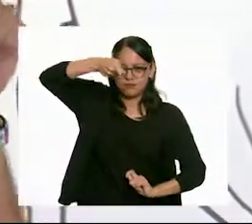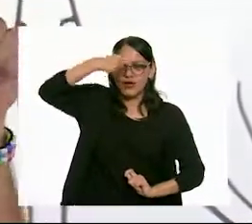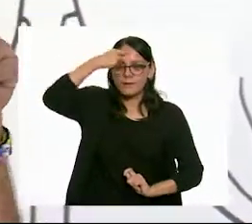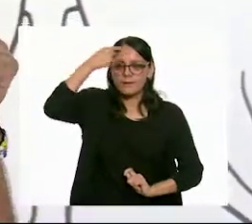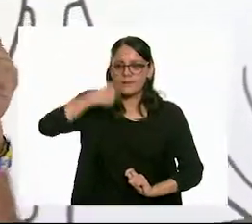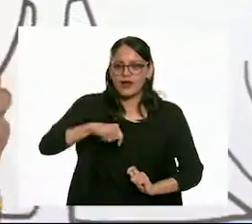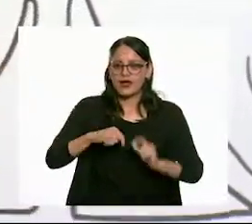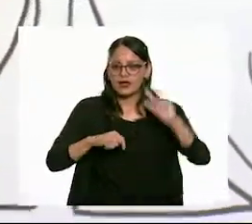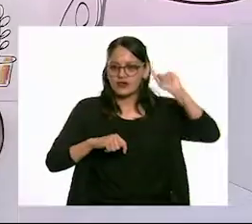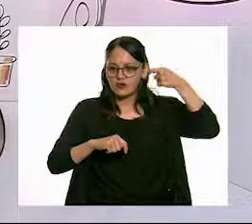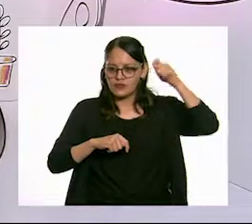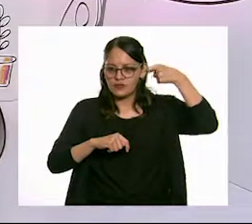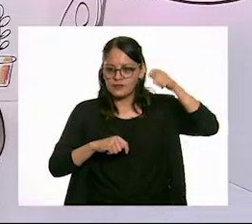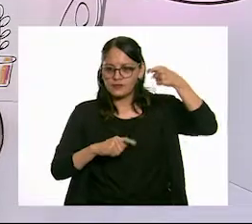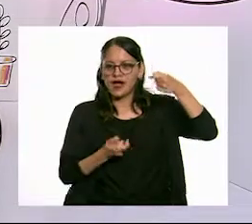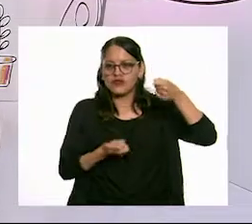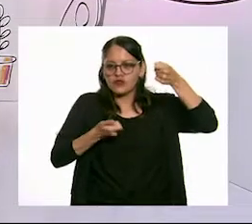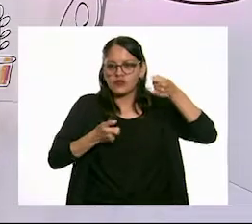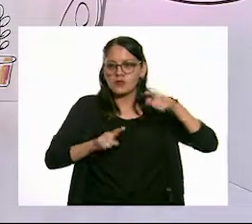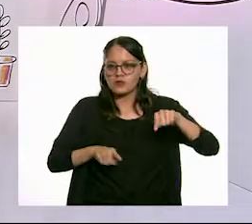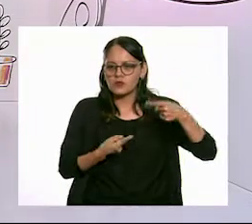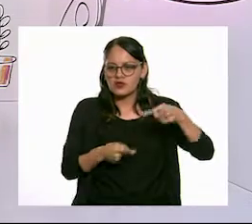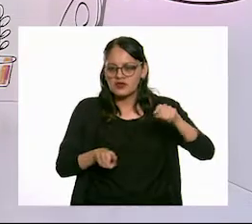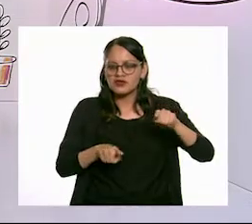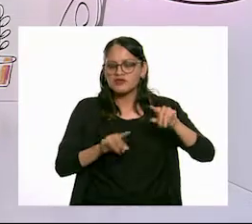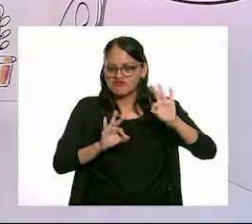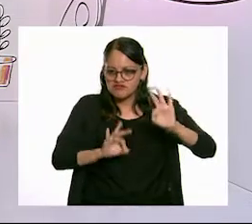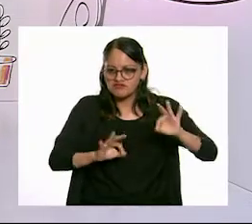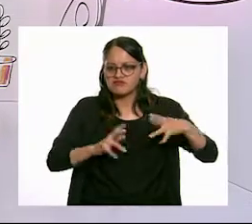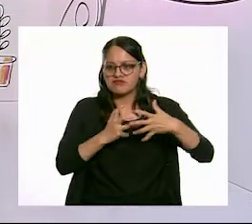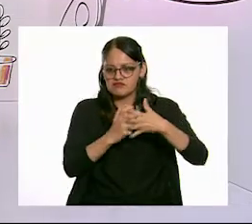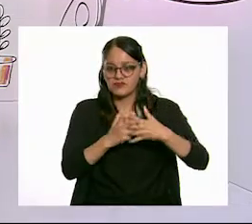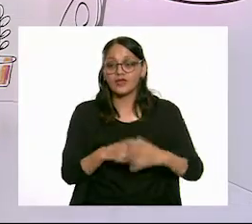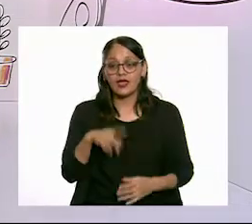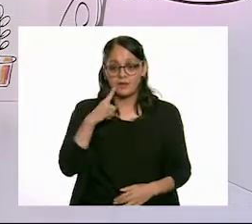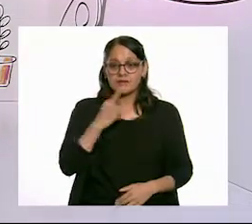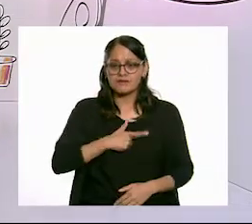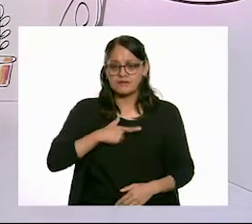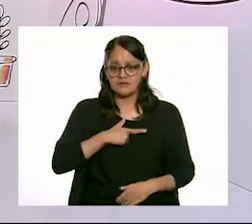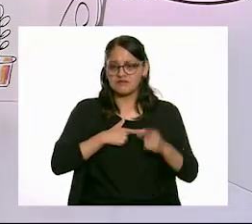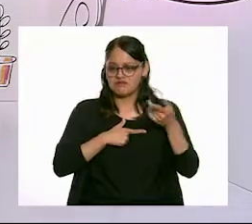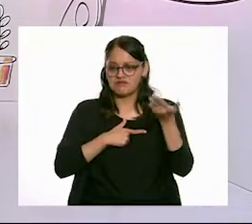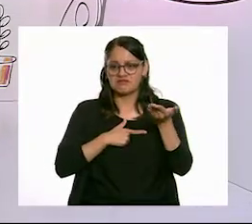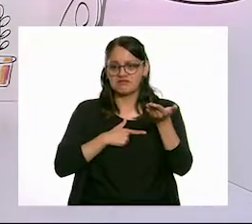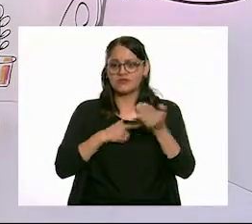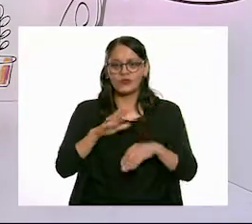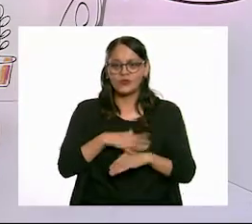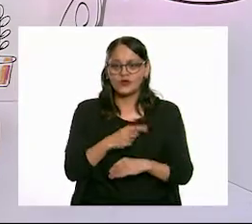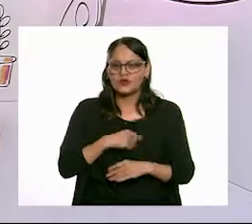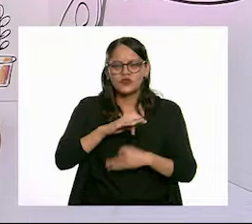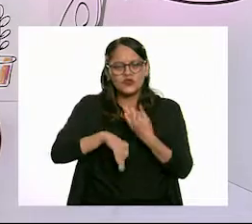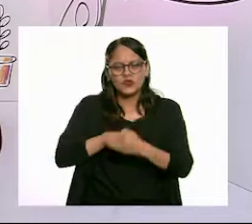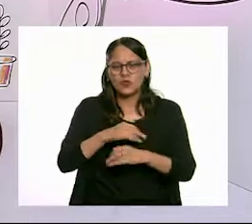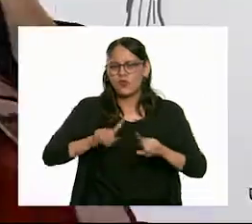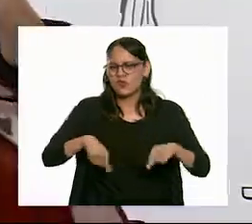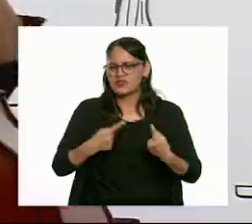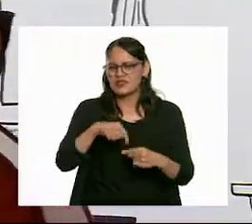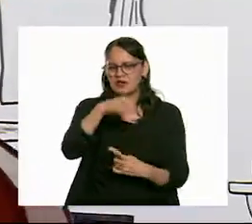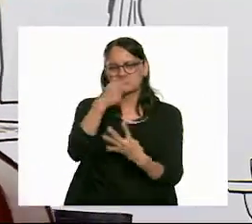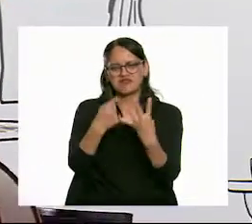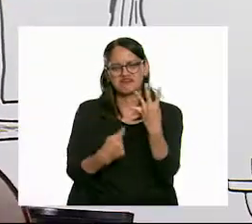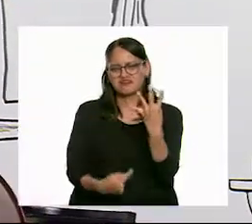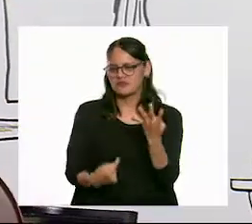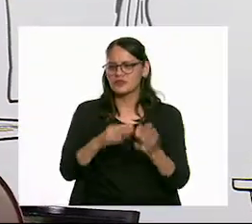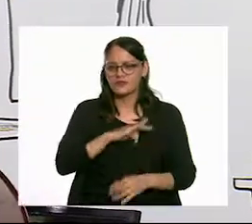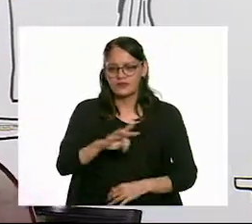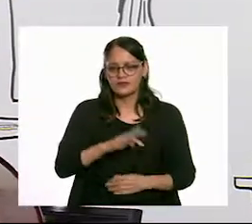las cuatro. A mí me encanta el contrabajo, es un instrumento muy versátil. Podemos tocar muchos géneros musicales, por